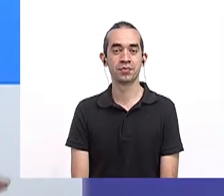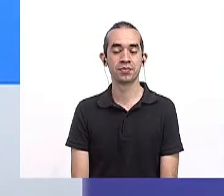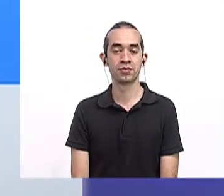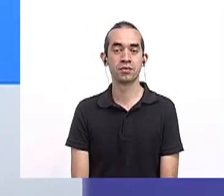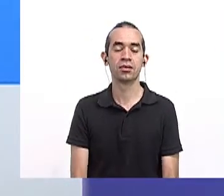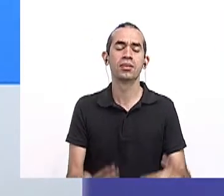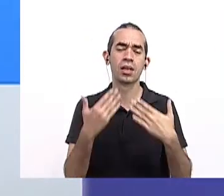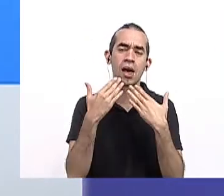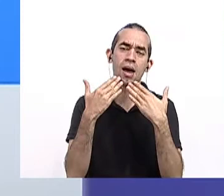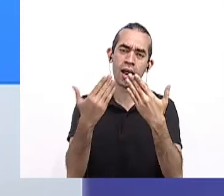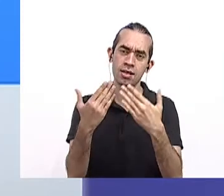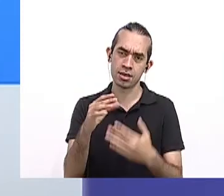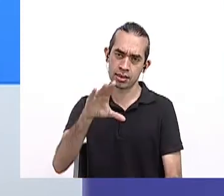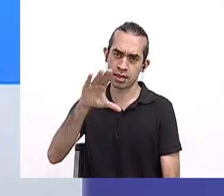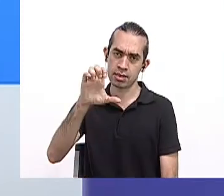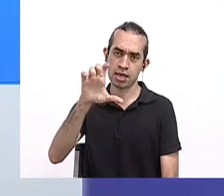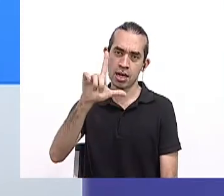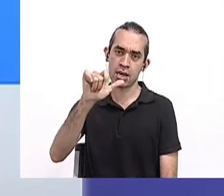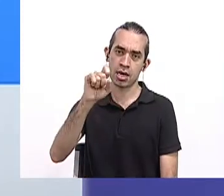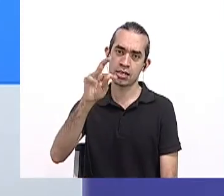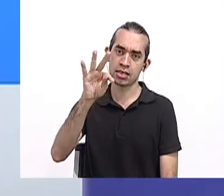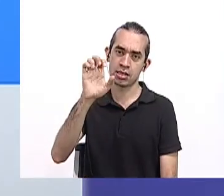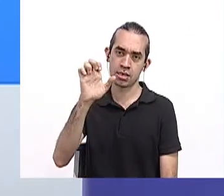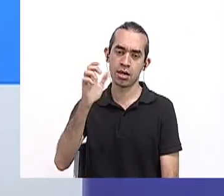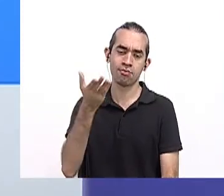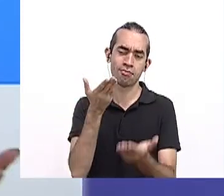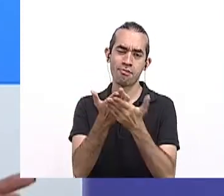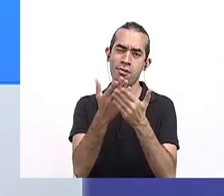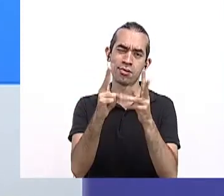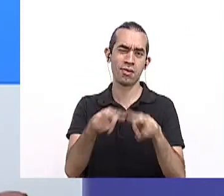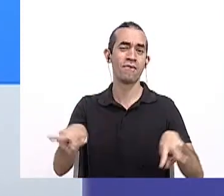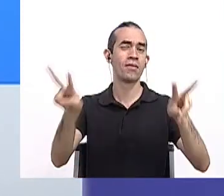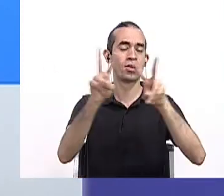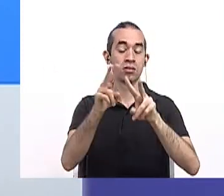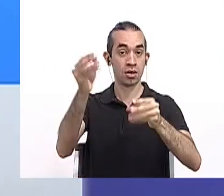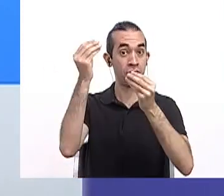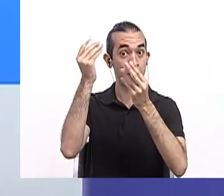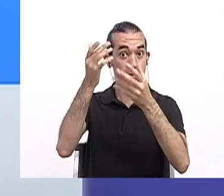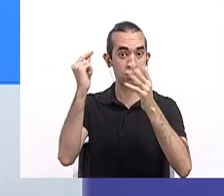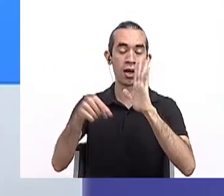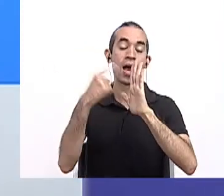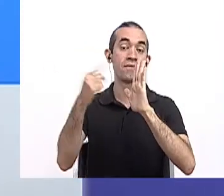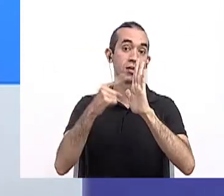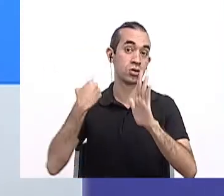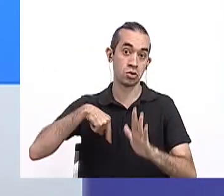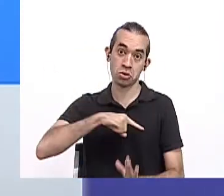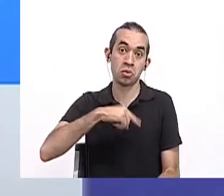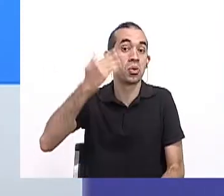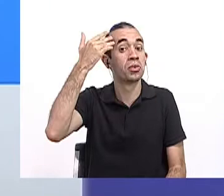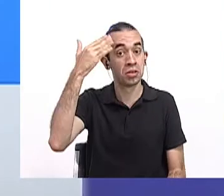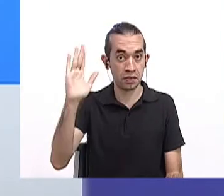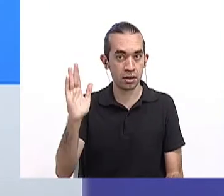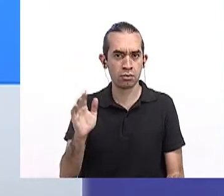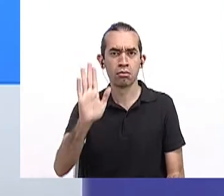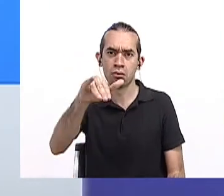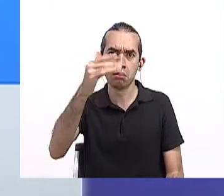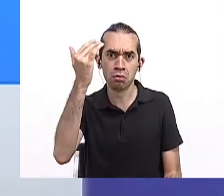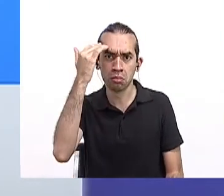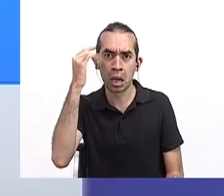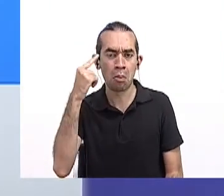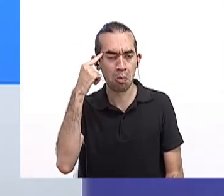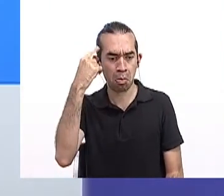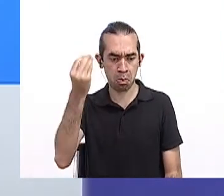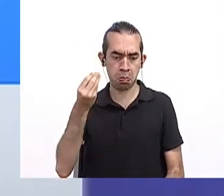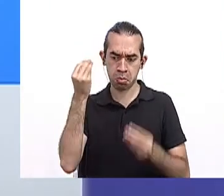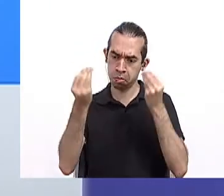muchas gracias a celeste por este aporte tan valioso es información que a veces nosotros desconocemos ustedes se habían puesto a pensar